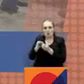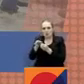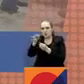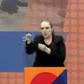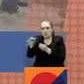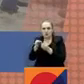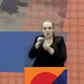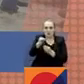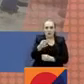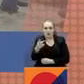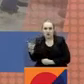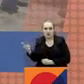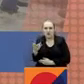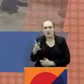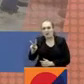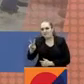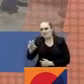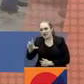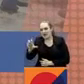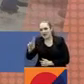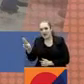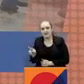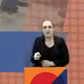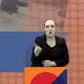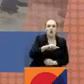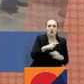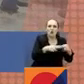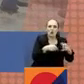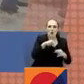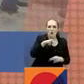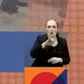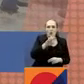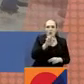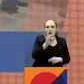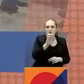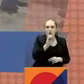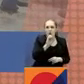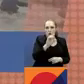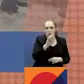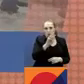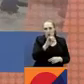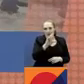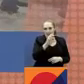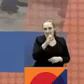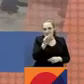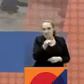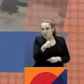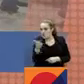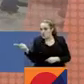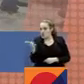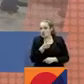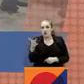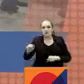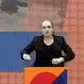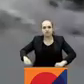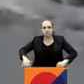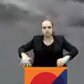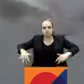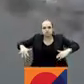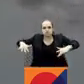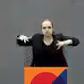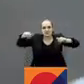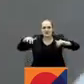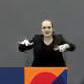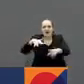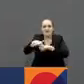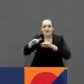se desbordaron como consecuencia de las fuertes lluvias. En los municipios se reportan familias afectadas por las inundaciones.